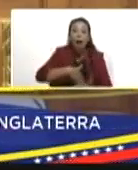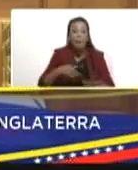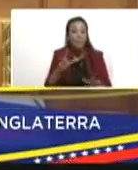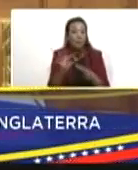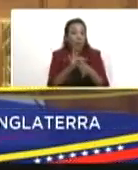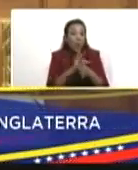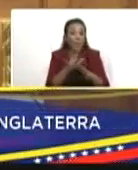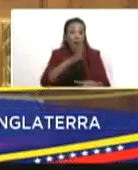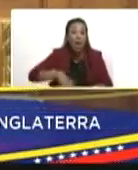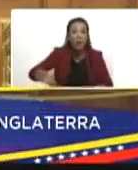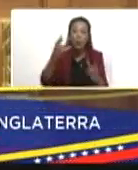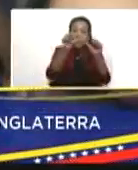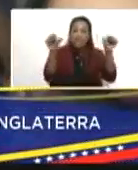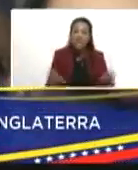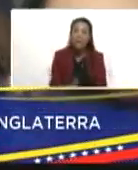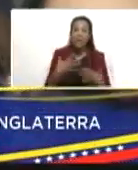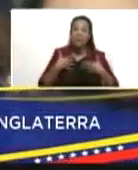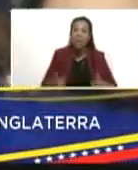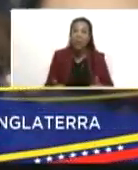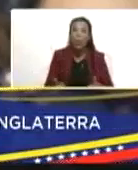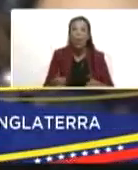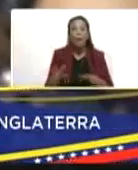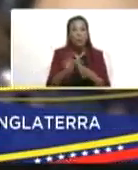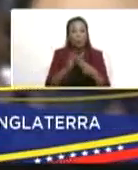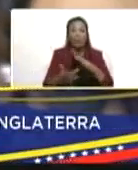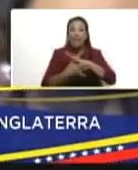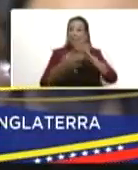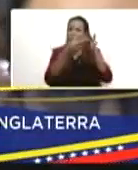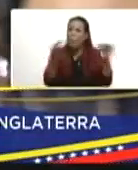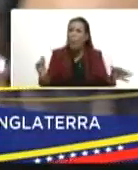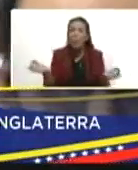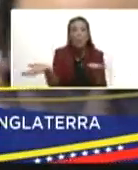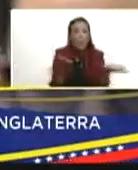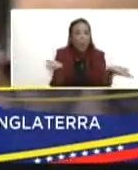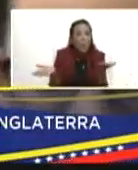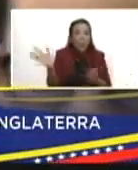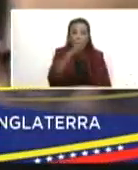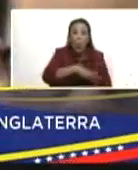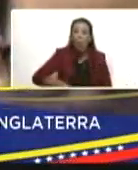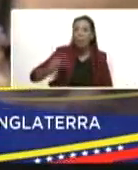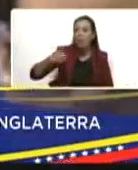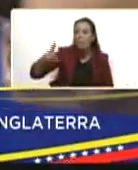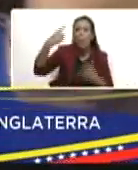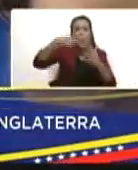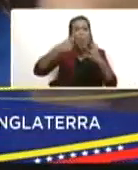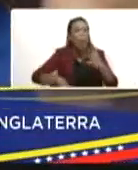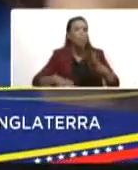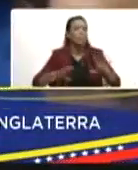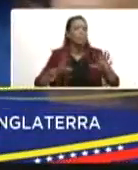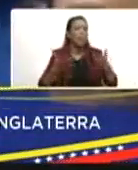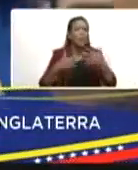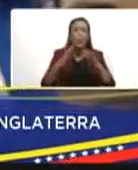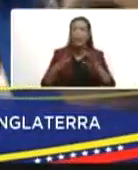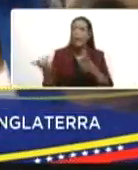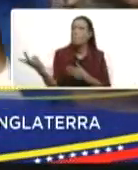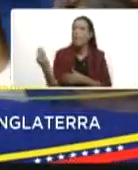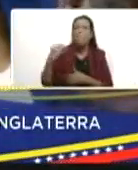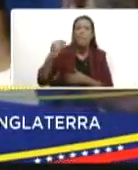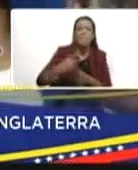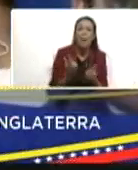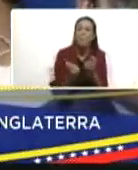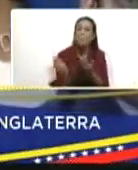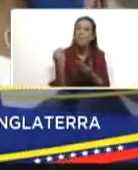funcionamiento del sistema de salud y para el funcionamiento de los servicios públicos lo cual triplica o cuatriplicado